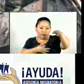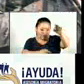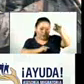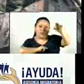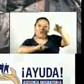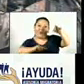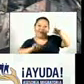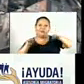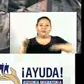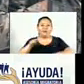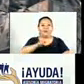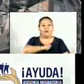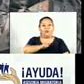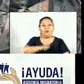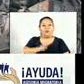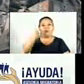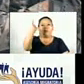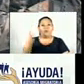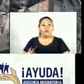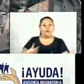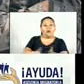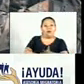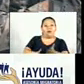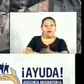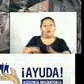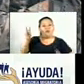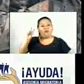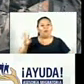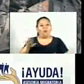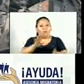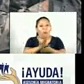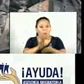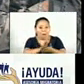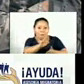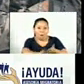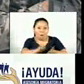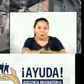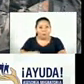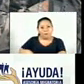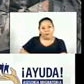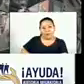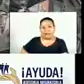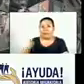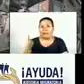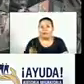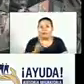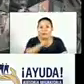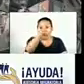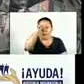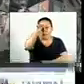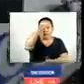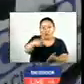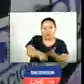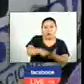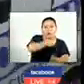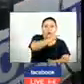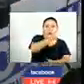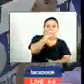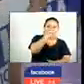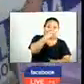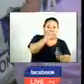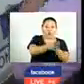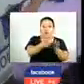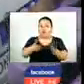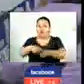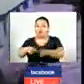quien lleva el caso de Mason por el delito de apropiación de retenciones tributarias de empleados de la alcaldía entre junio y diciembre del